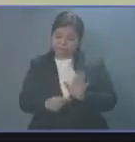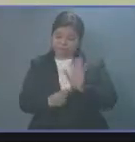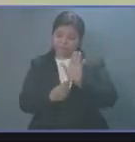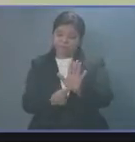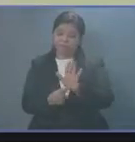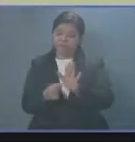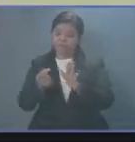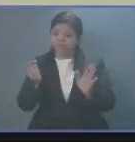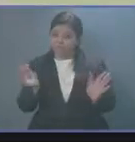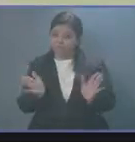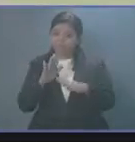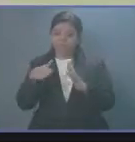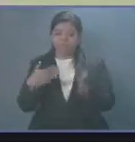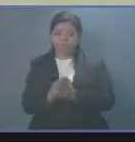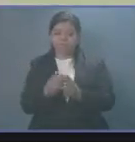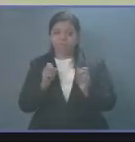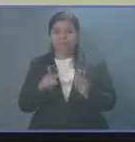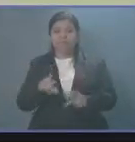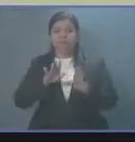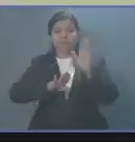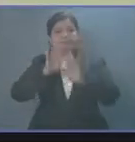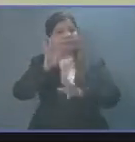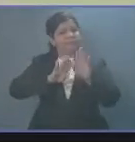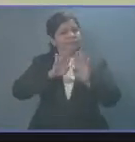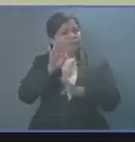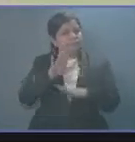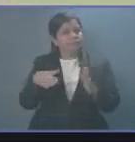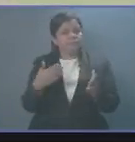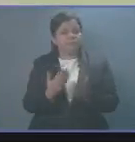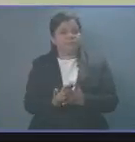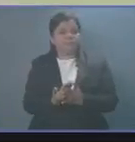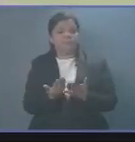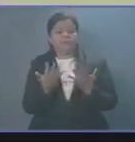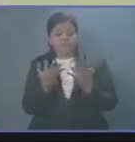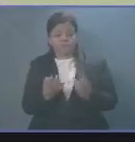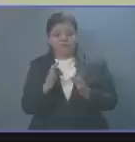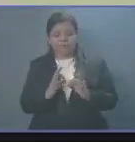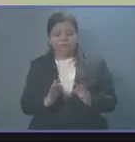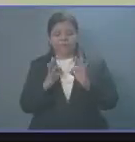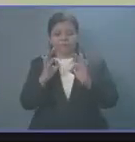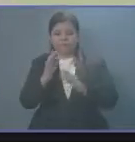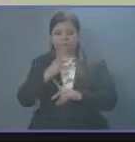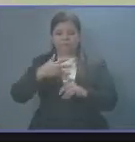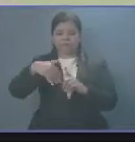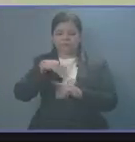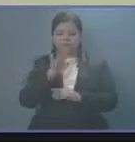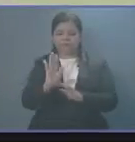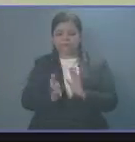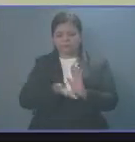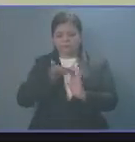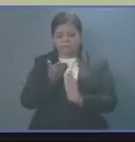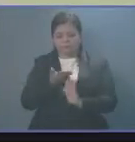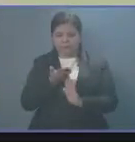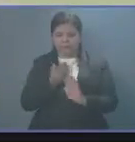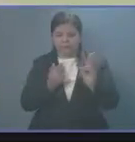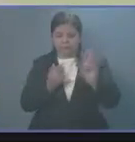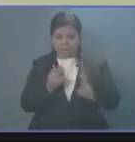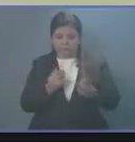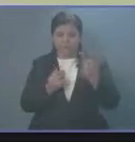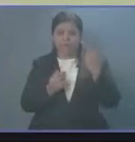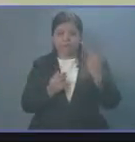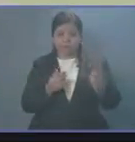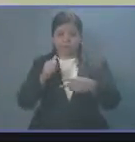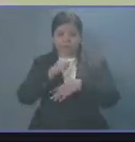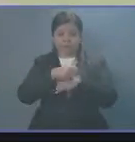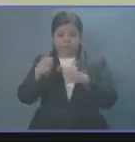y promover los espacios de participación activa en el marco de generar mejores condiciones para su desarrollo integral. 2. Que la